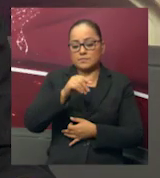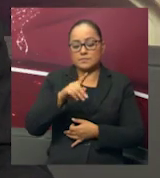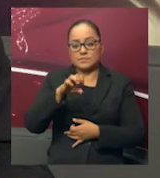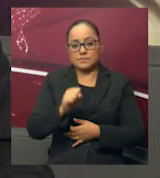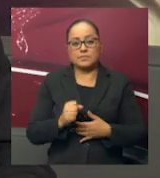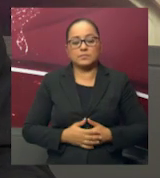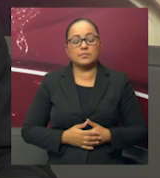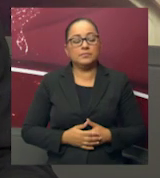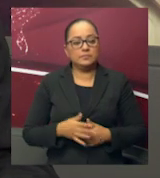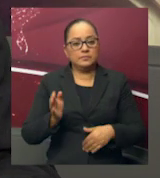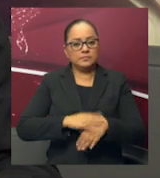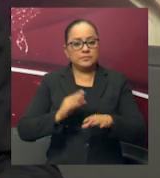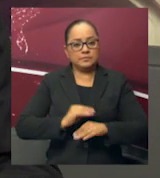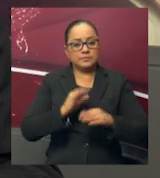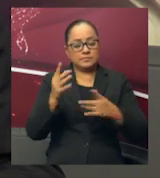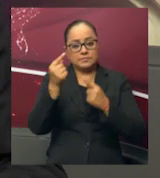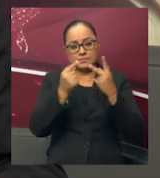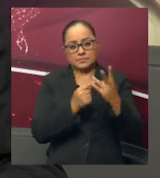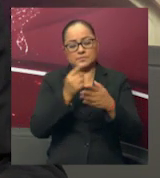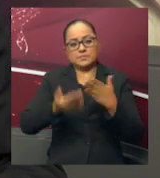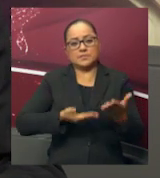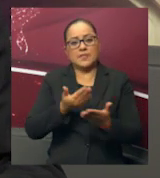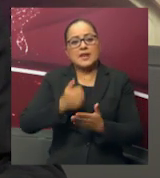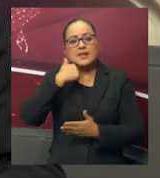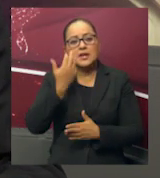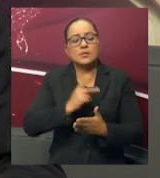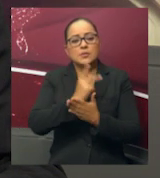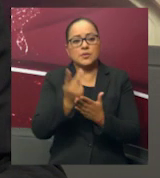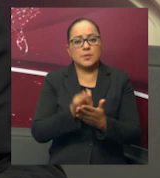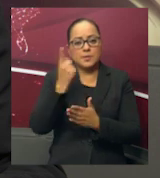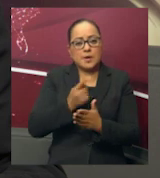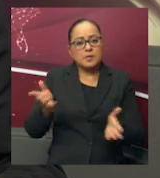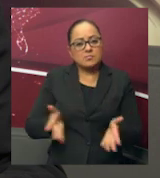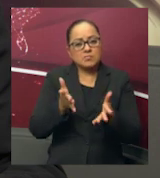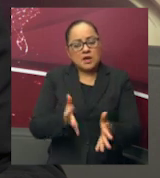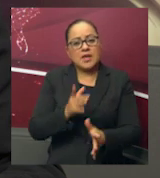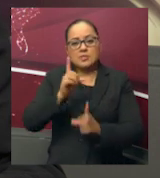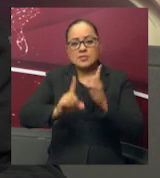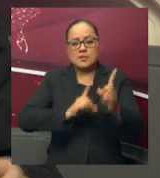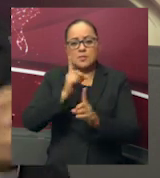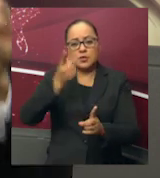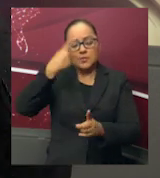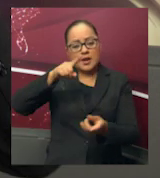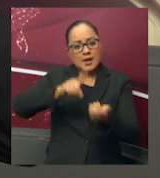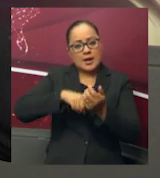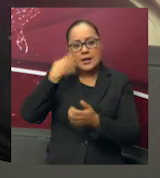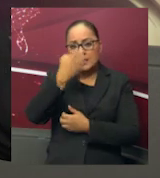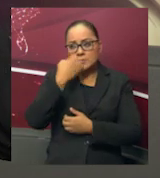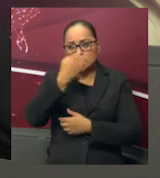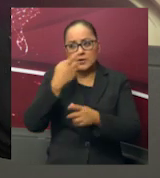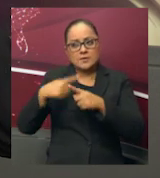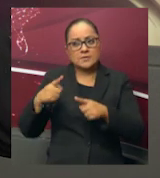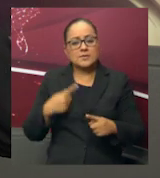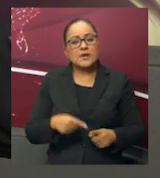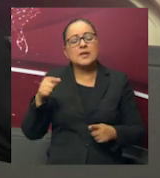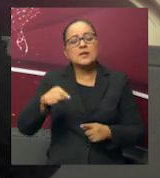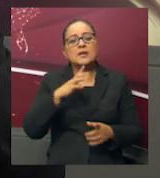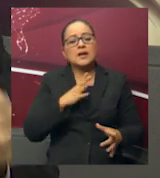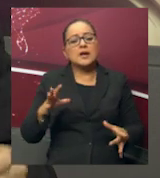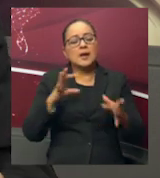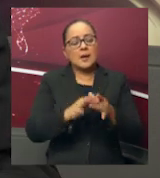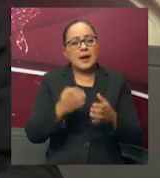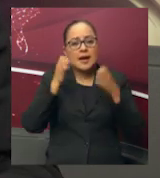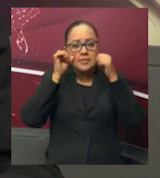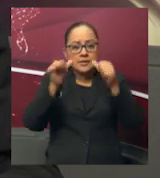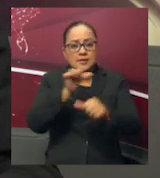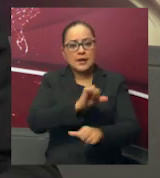propuestas específicas se busca ahí crear programas que fortalezcan la cultura física en las escuelas del país para atender a la